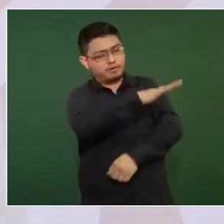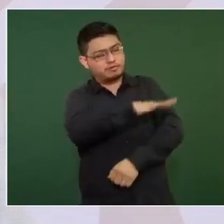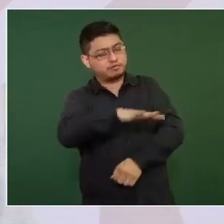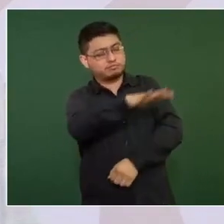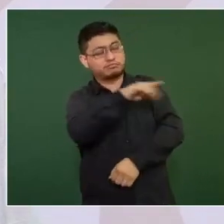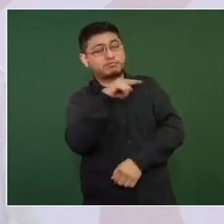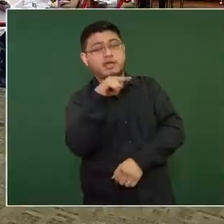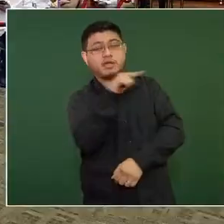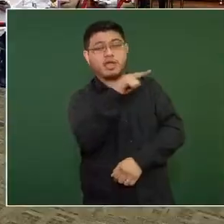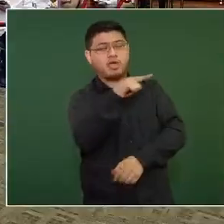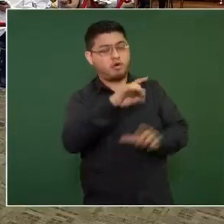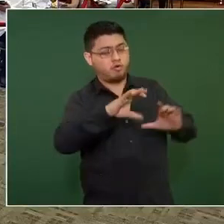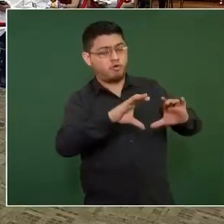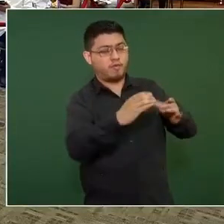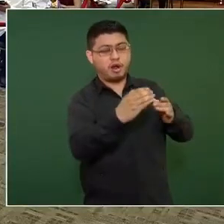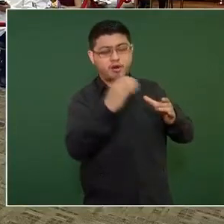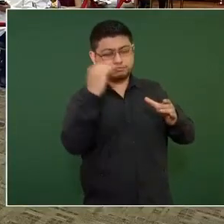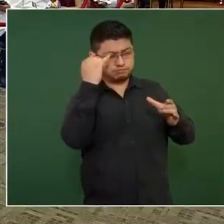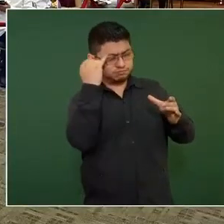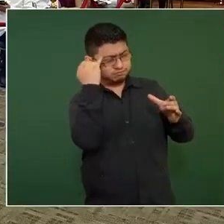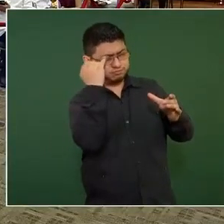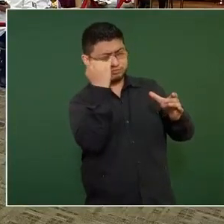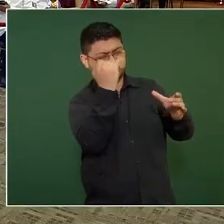pobres y marginadas del país.